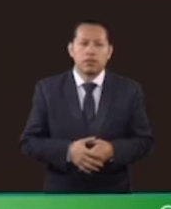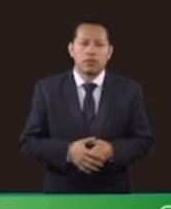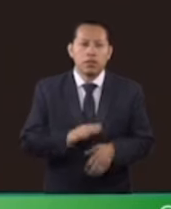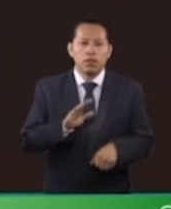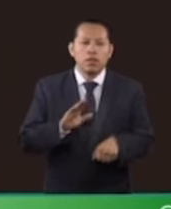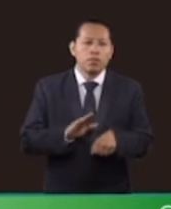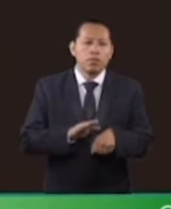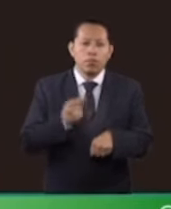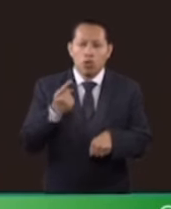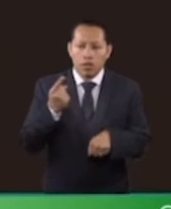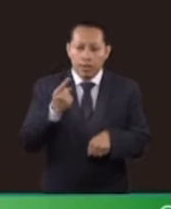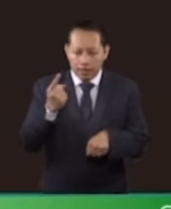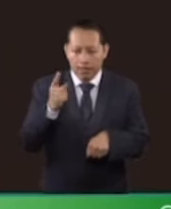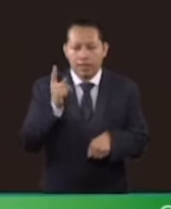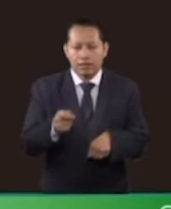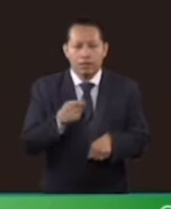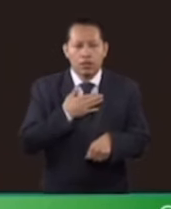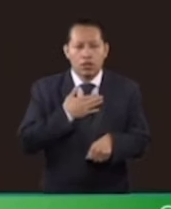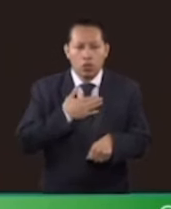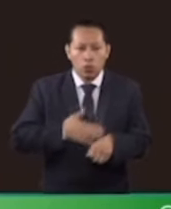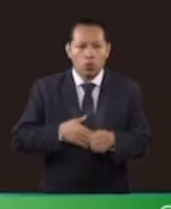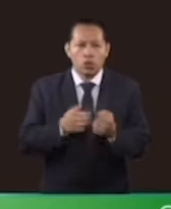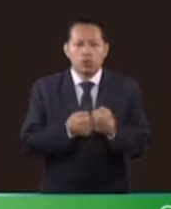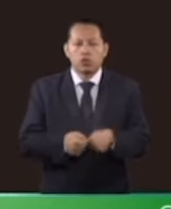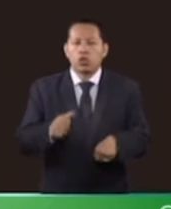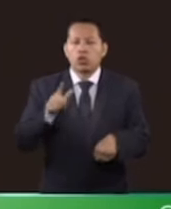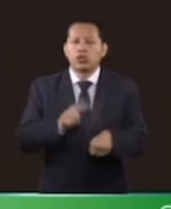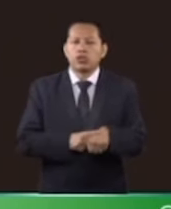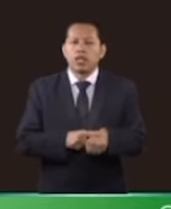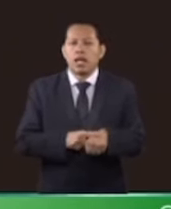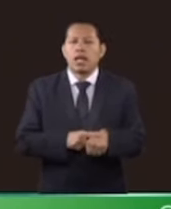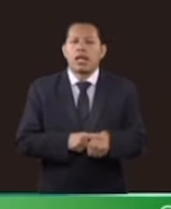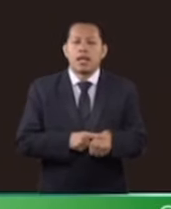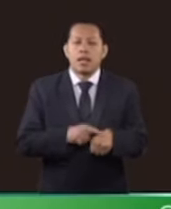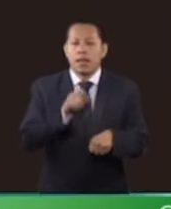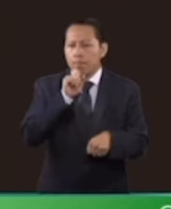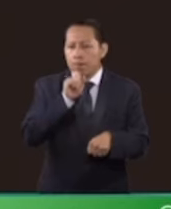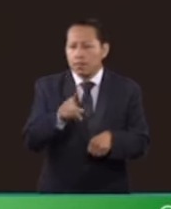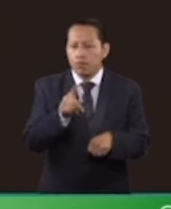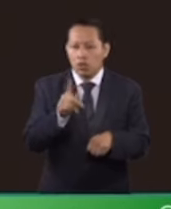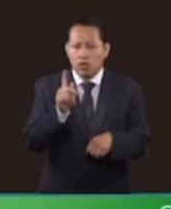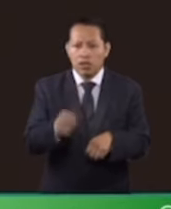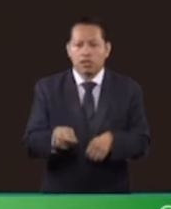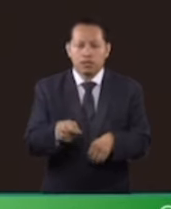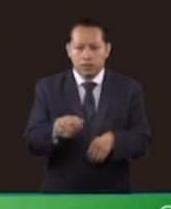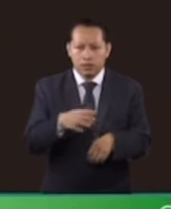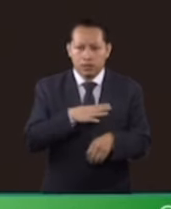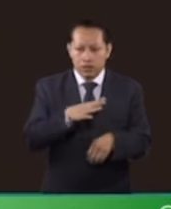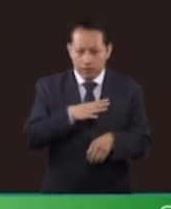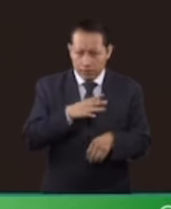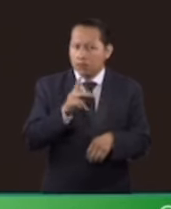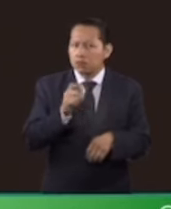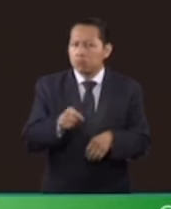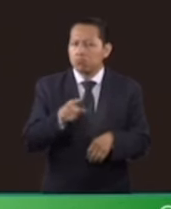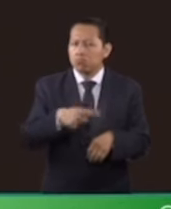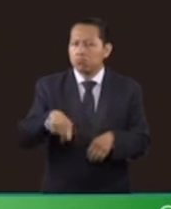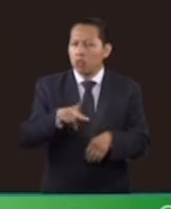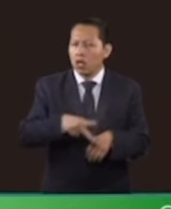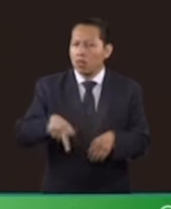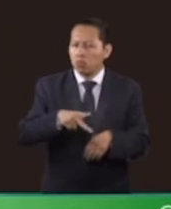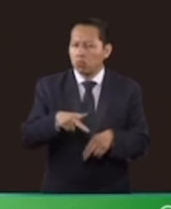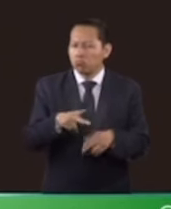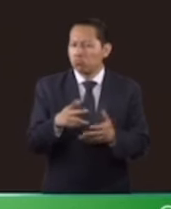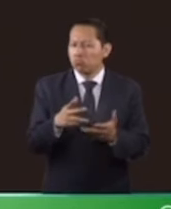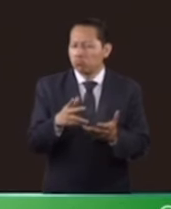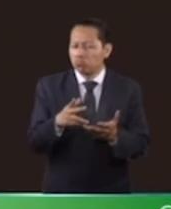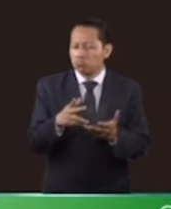porque de la justicia social nada tienen que temer los pueblos los